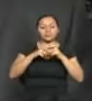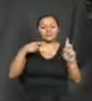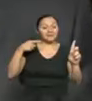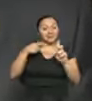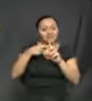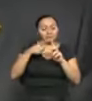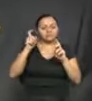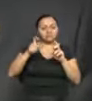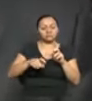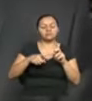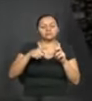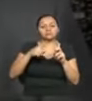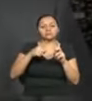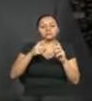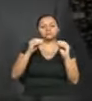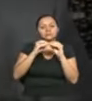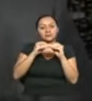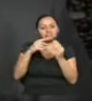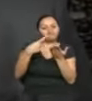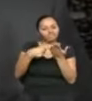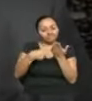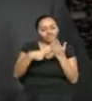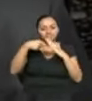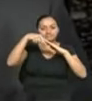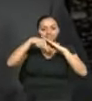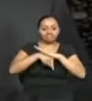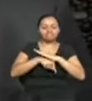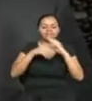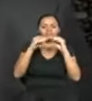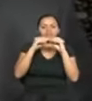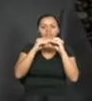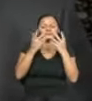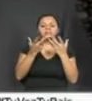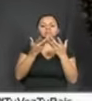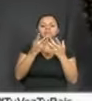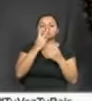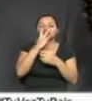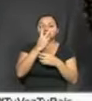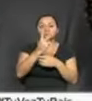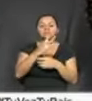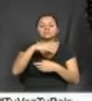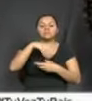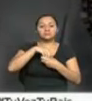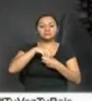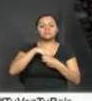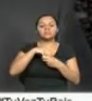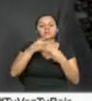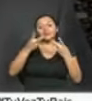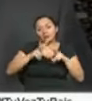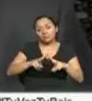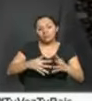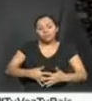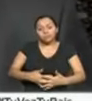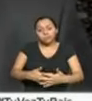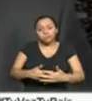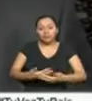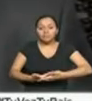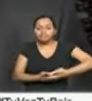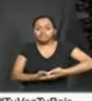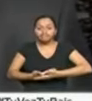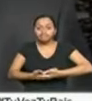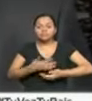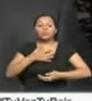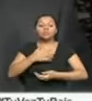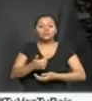Estos aspectos están siendo analizados. Observaciones como en el tema de salud sexual y reproductiva también son de un